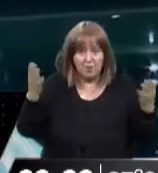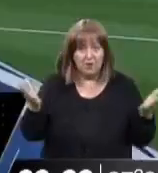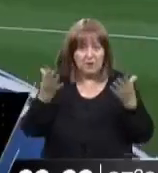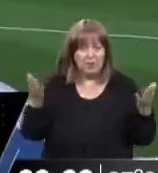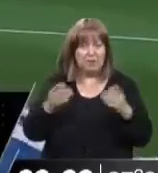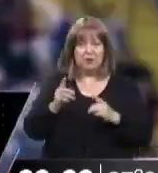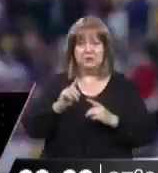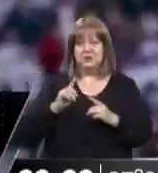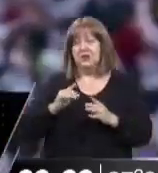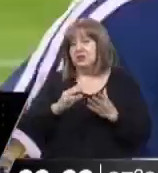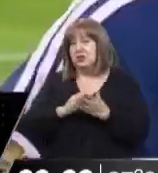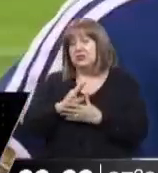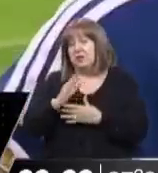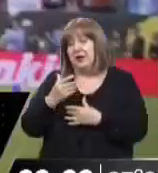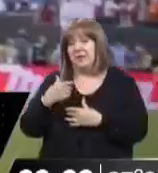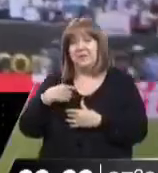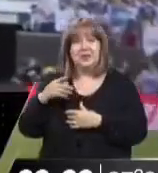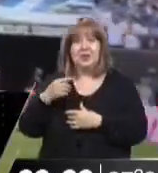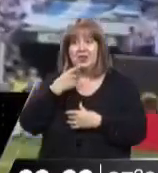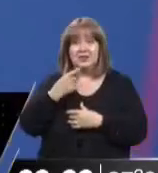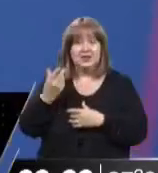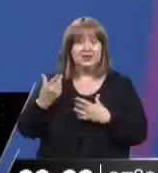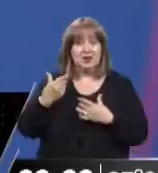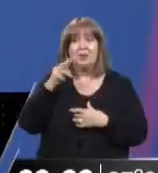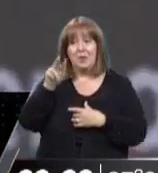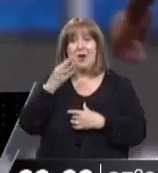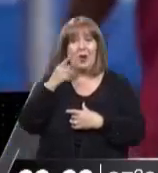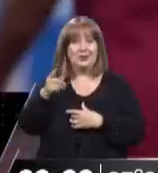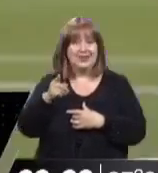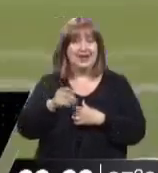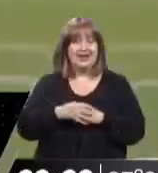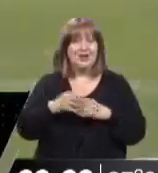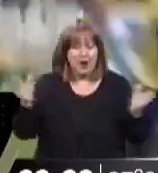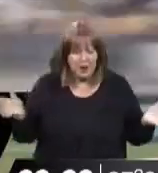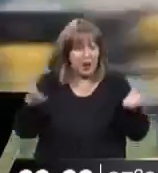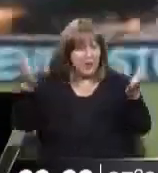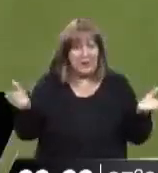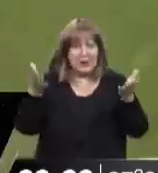con fuerza. Yo cada vez que te juro, cuando necesite fuerza, me voy a poner esta arenga de Messi. Qué